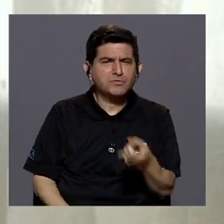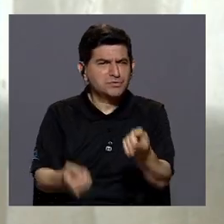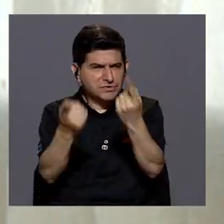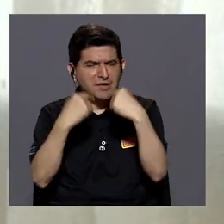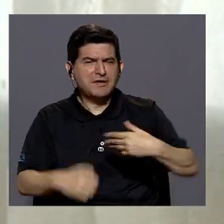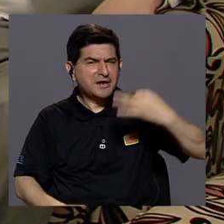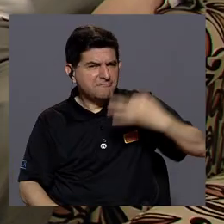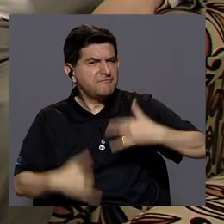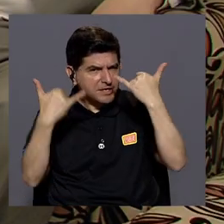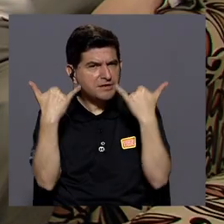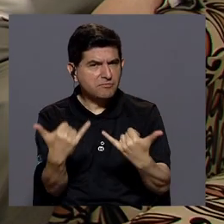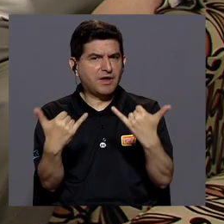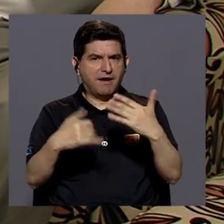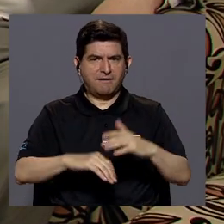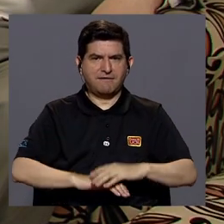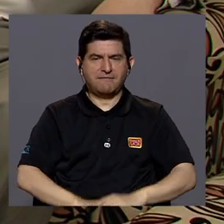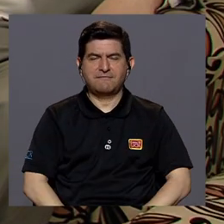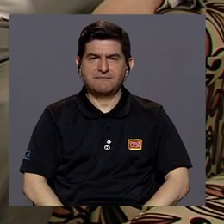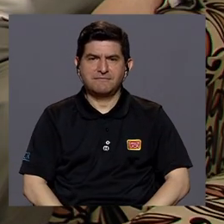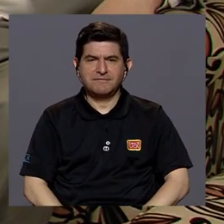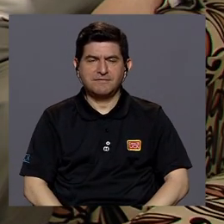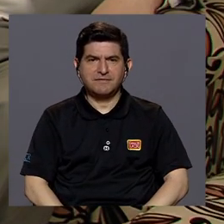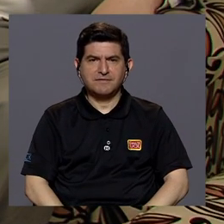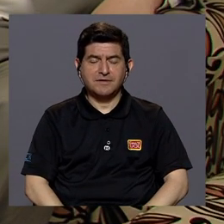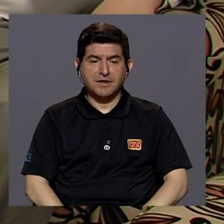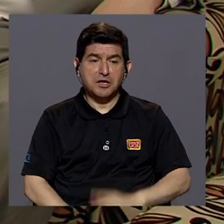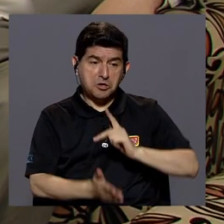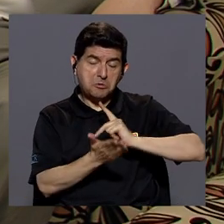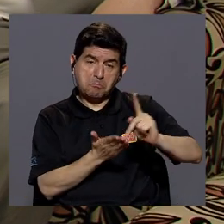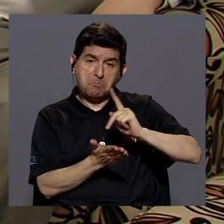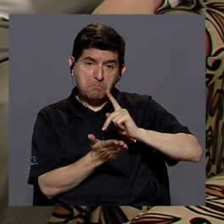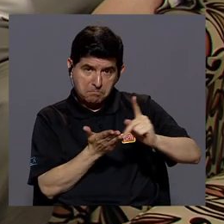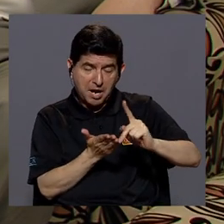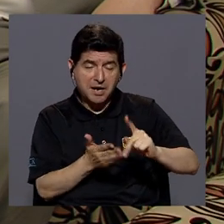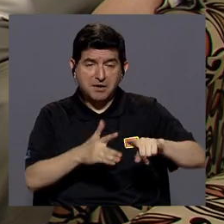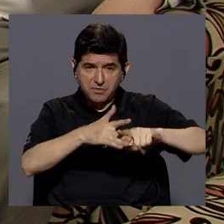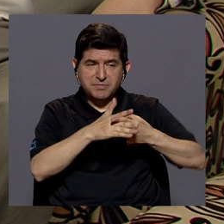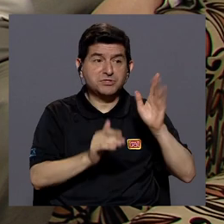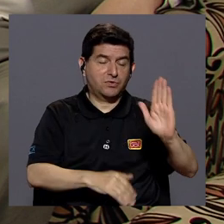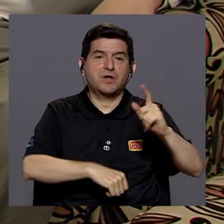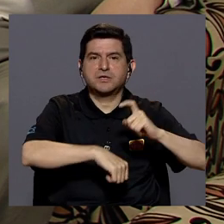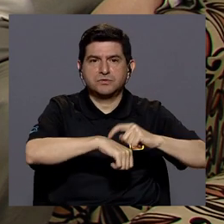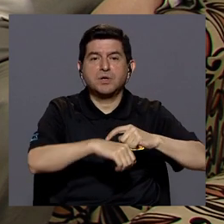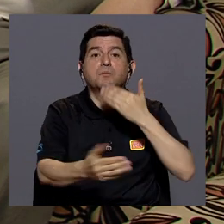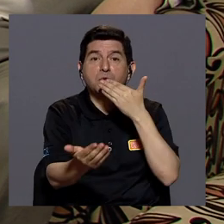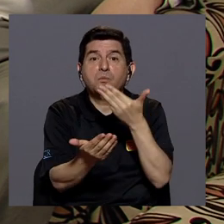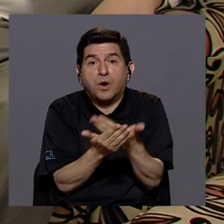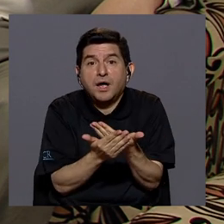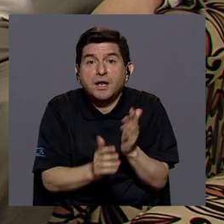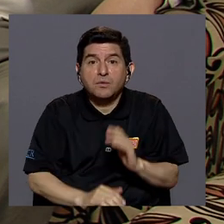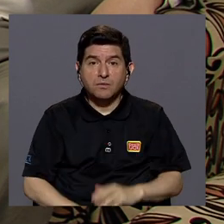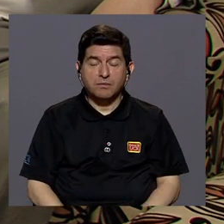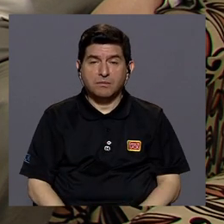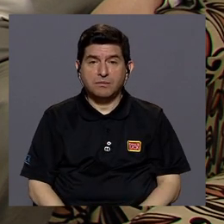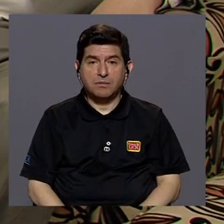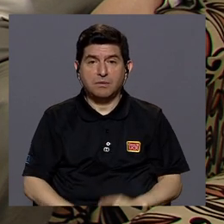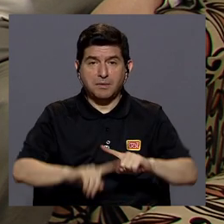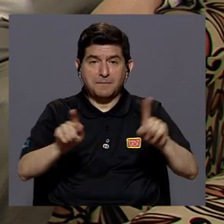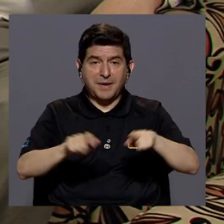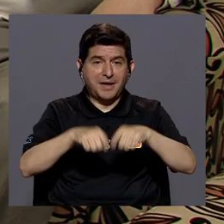fijo ya? Y ya me pusieron un sueldo, pues, que en aquellos tiempos era bueno, pero en